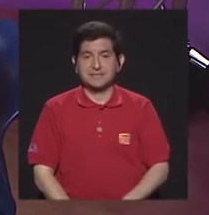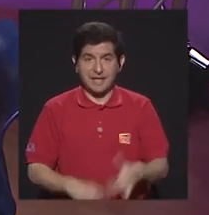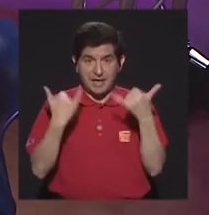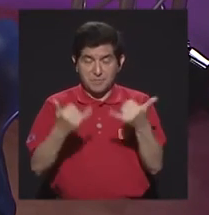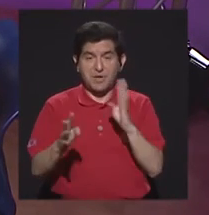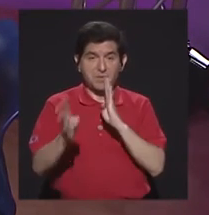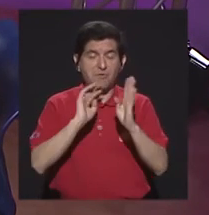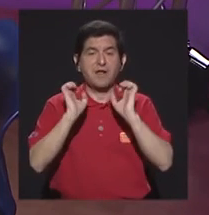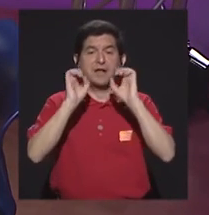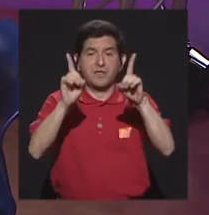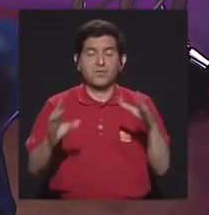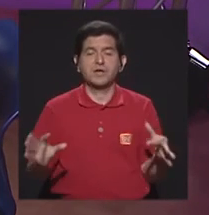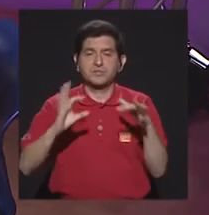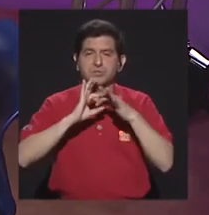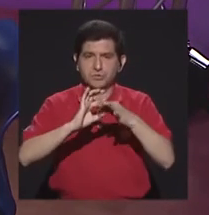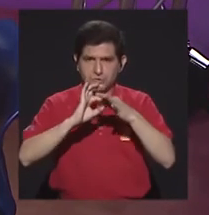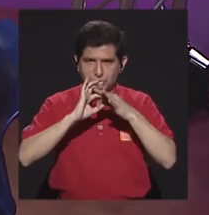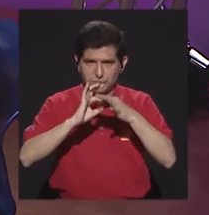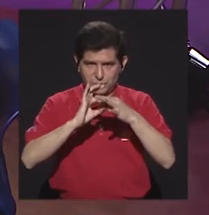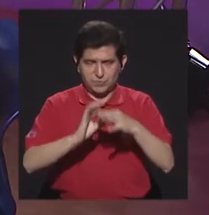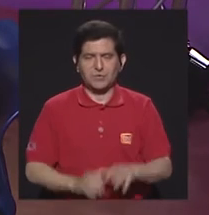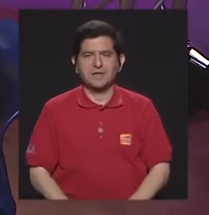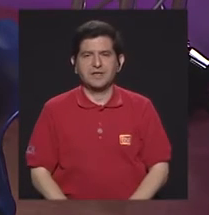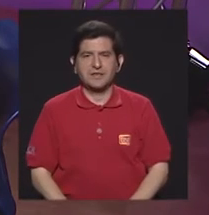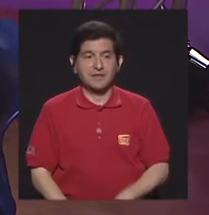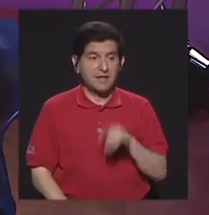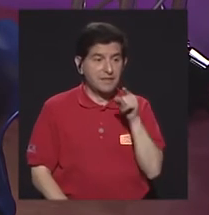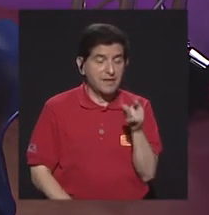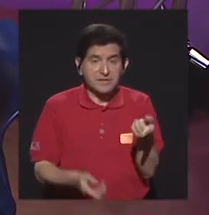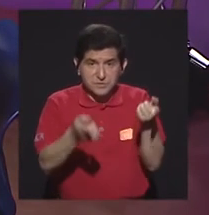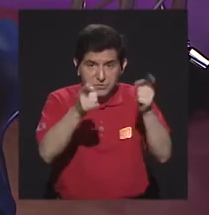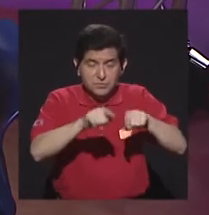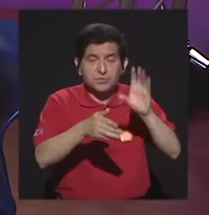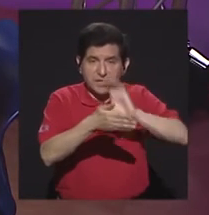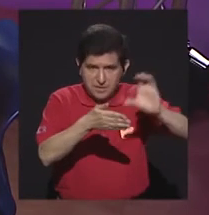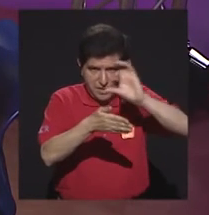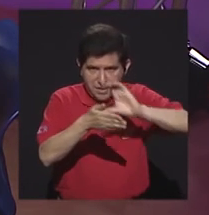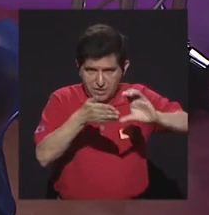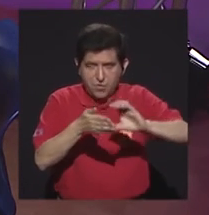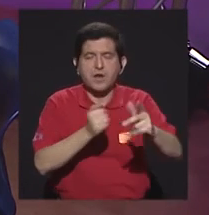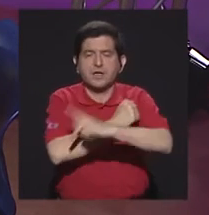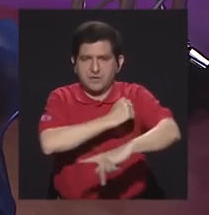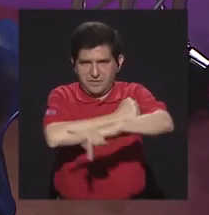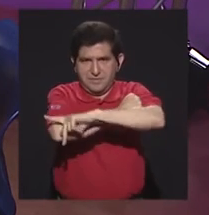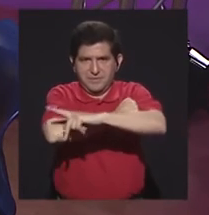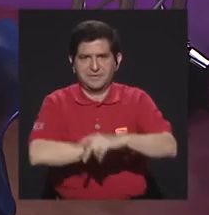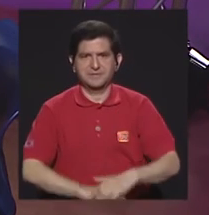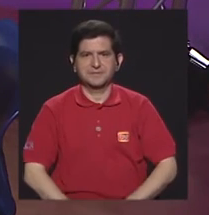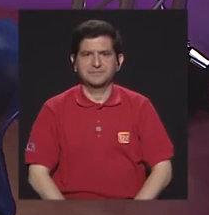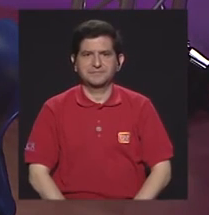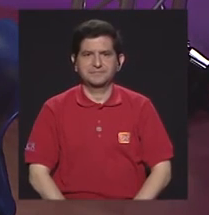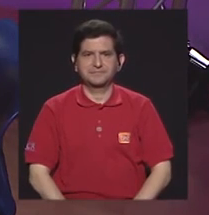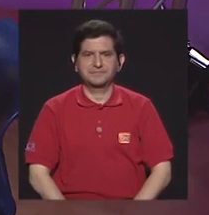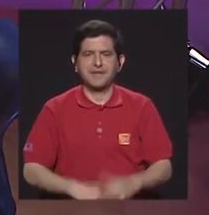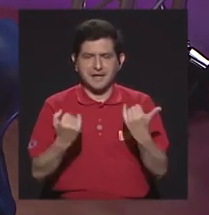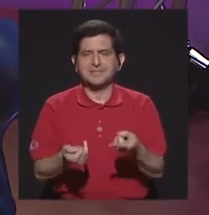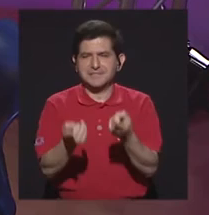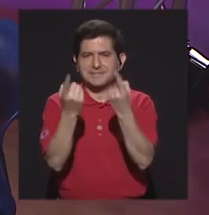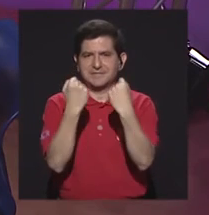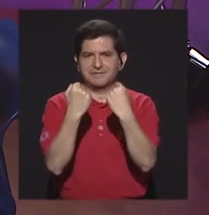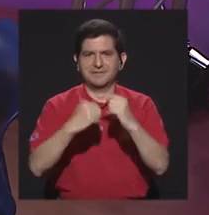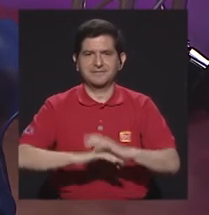sobre educación para la sexualidad en los colegios de nuestro país. Estamos de regreso